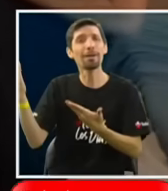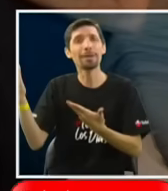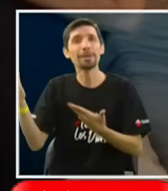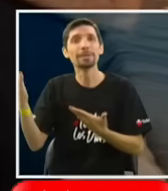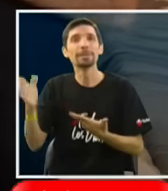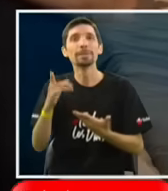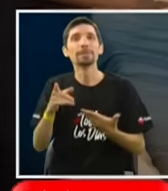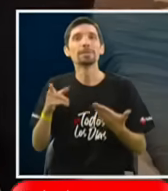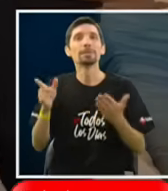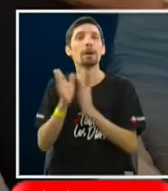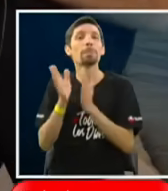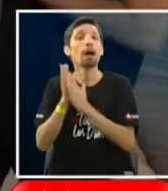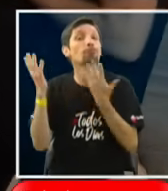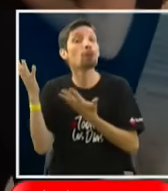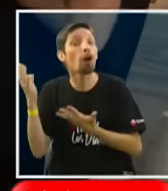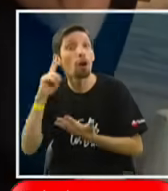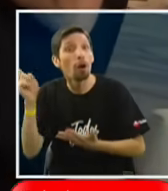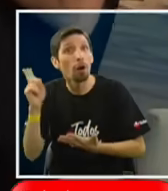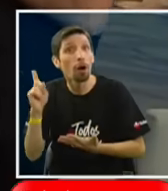El sonido del aplauso.